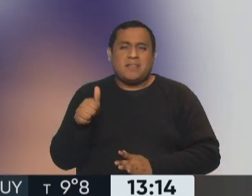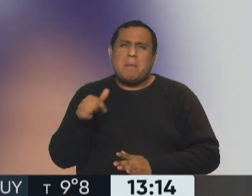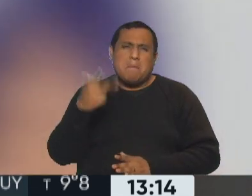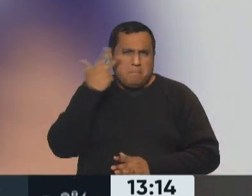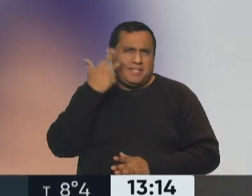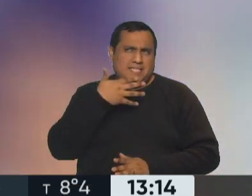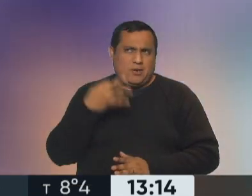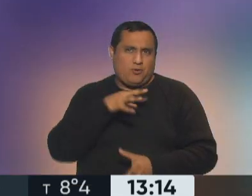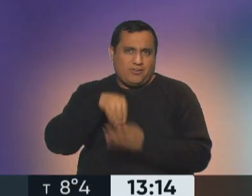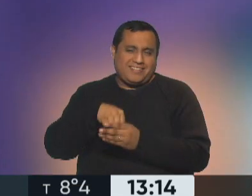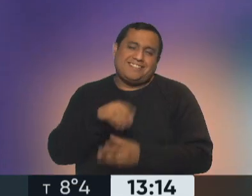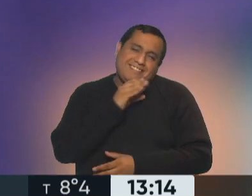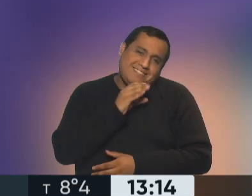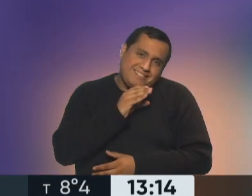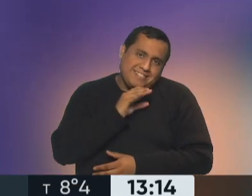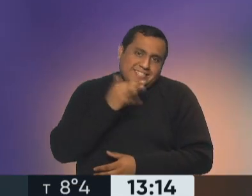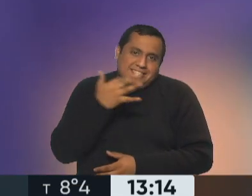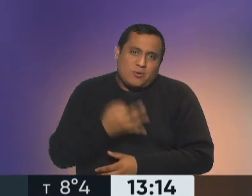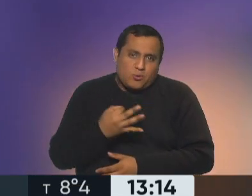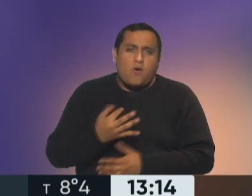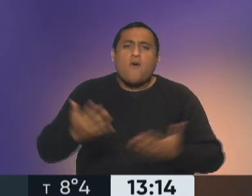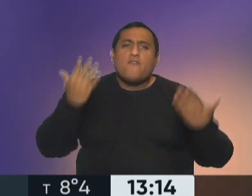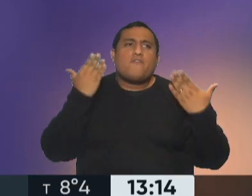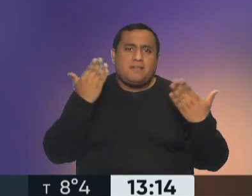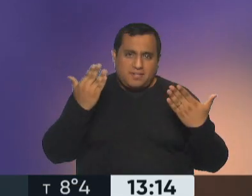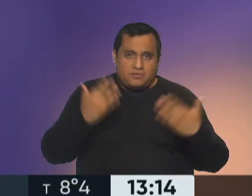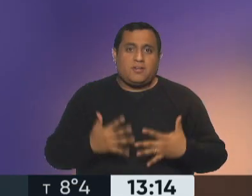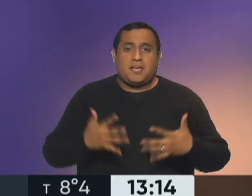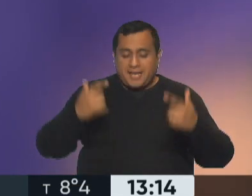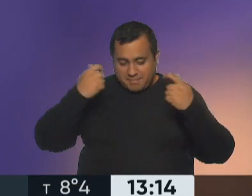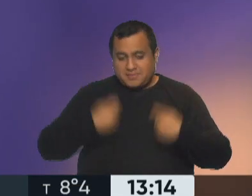Ahí está Lionel Messi. Qué linda la camiseta, felicitaciones. Entonces, segunda, tenemos camiseta alternativa, Viña. Muy bien.